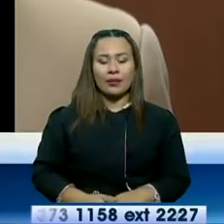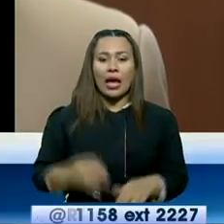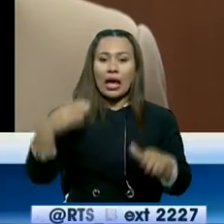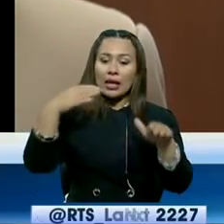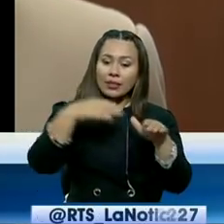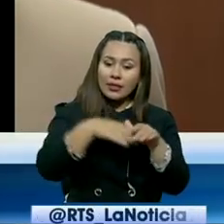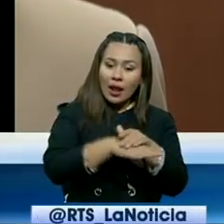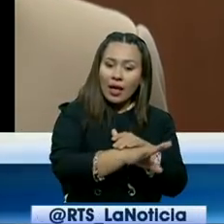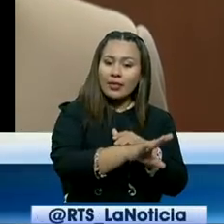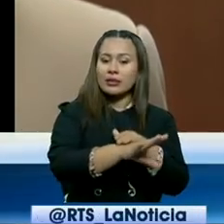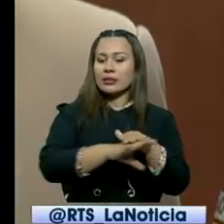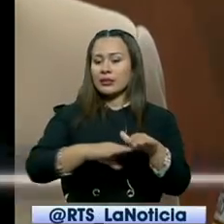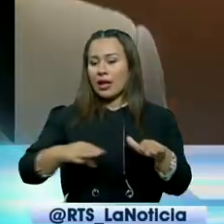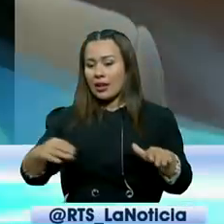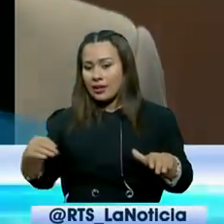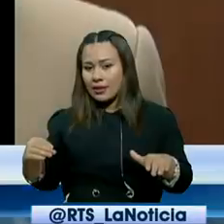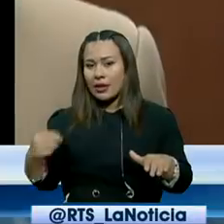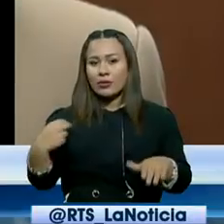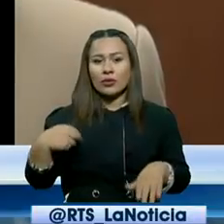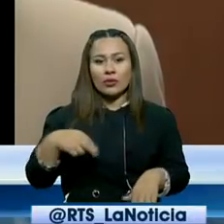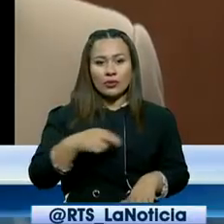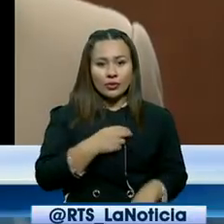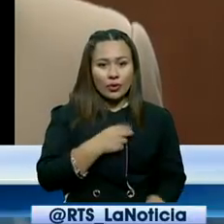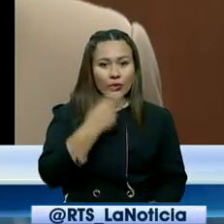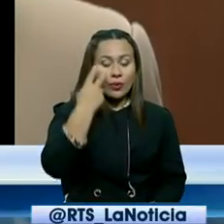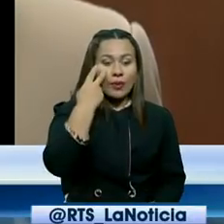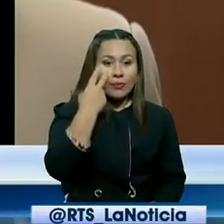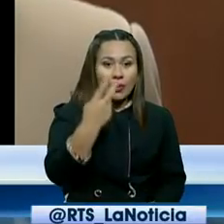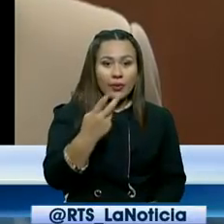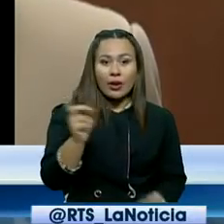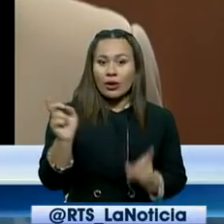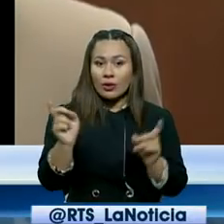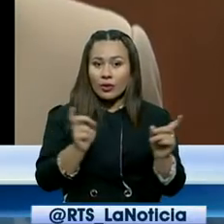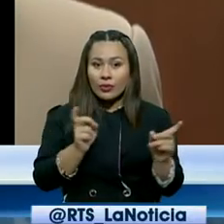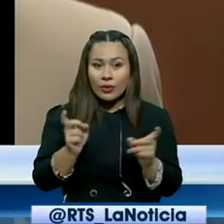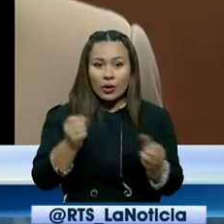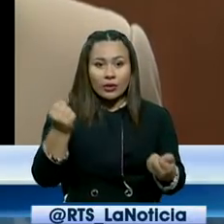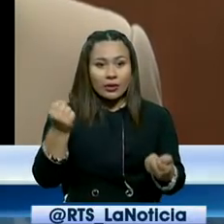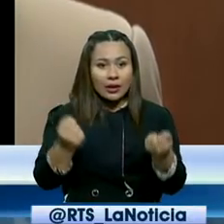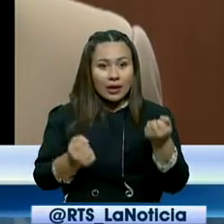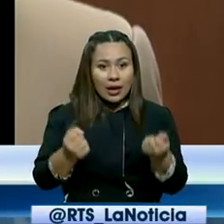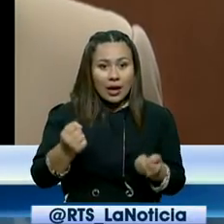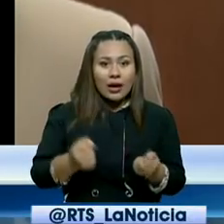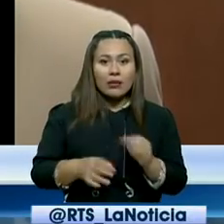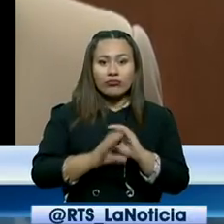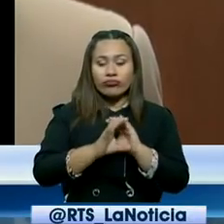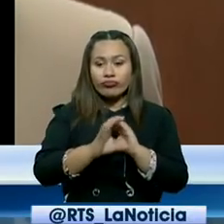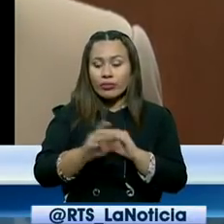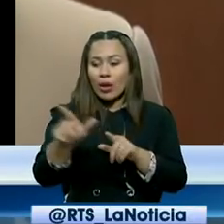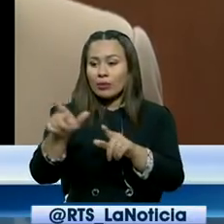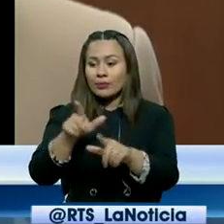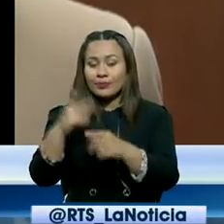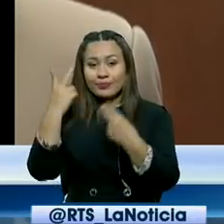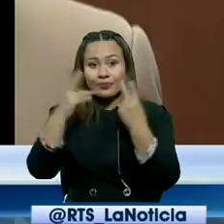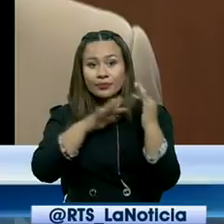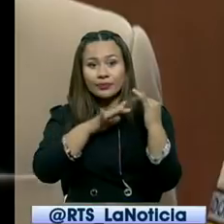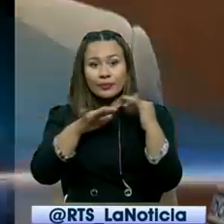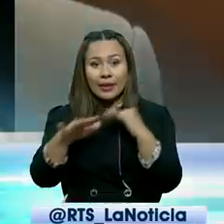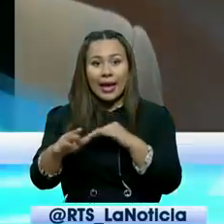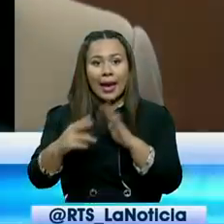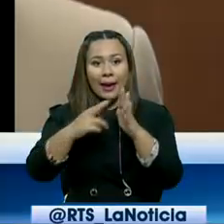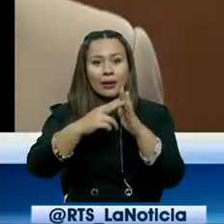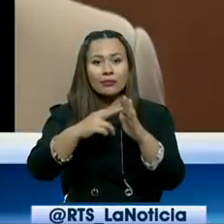las ciudades vamos a hacer una presencia en controles integrados, en los centros turísticos, en las